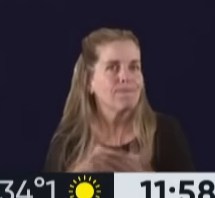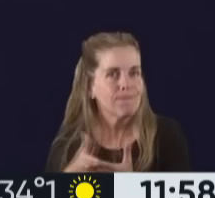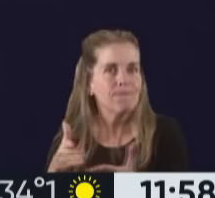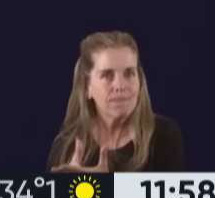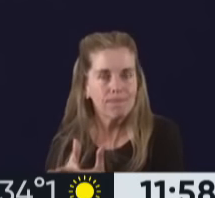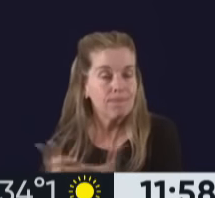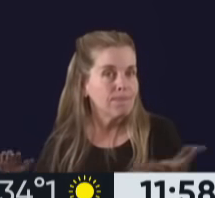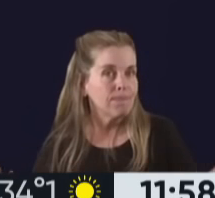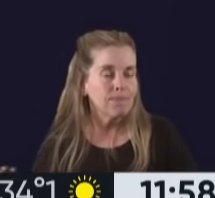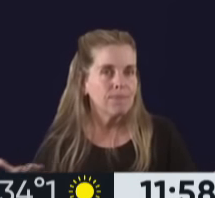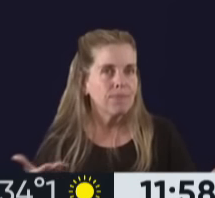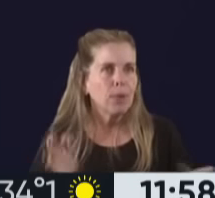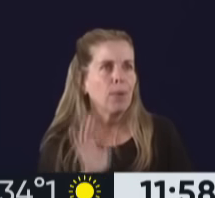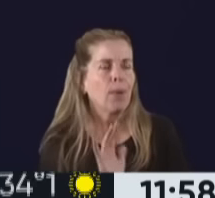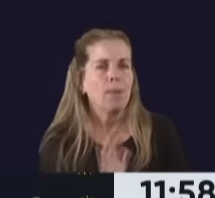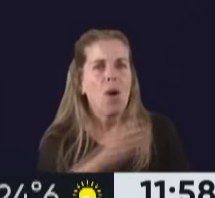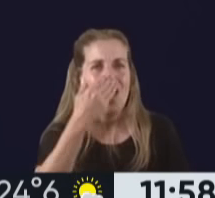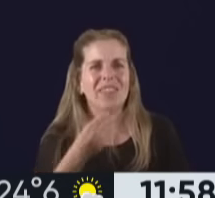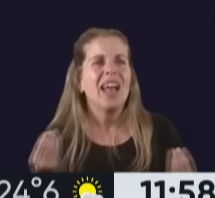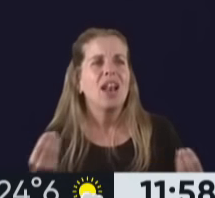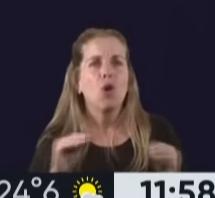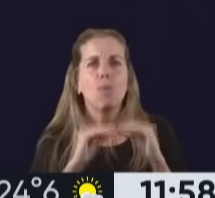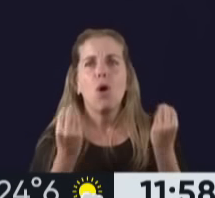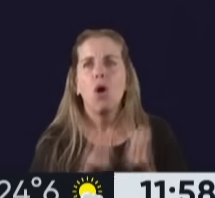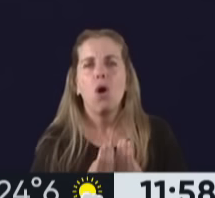la... ¿Cómo decirlo?